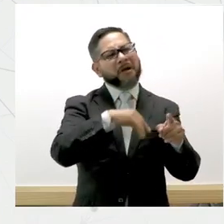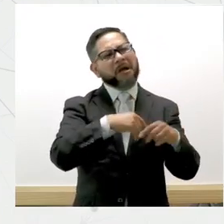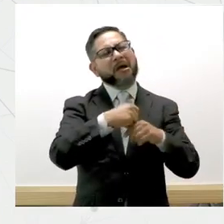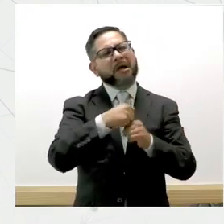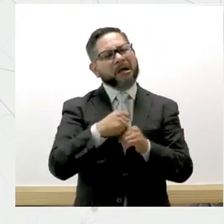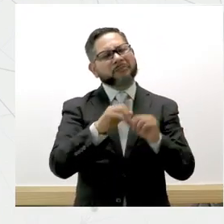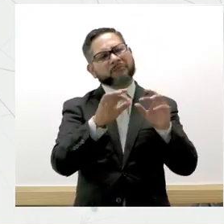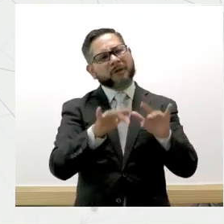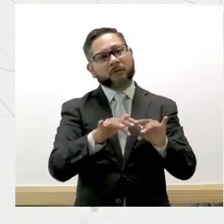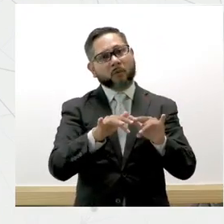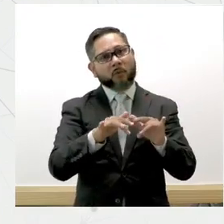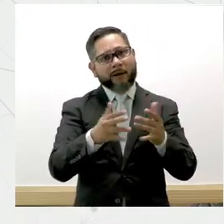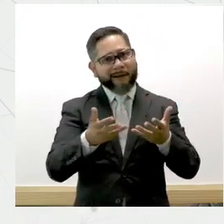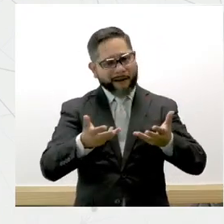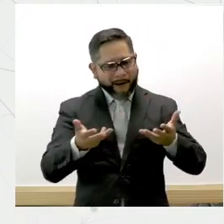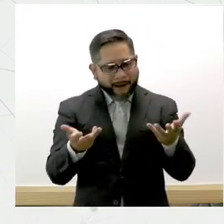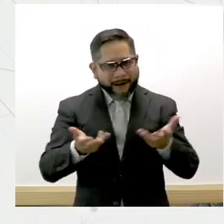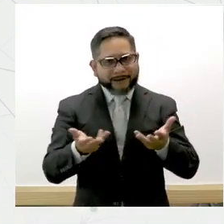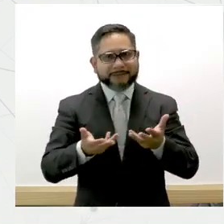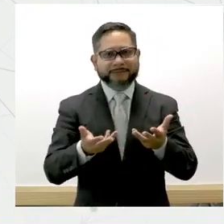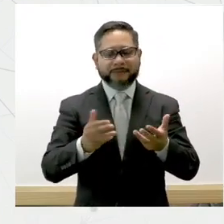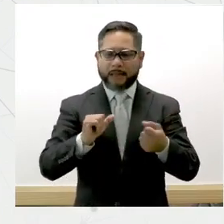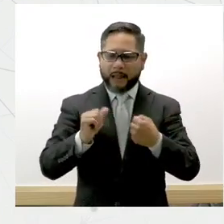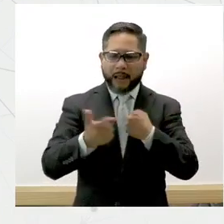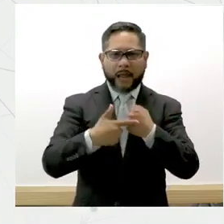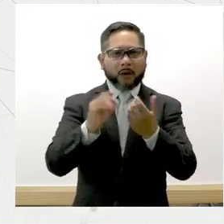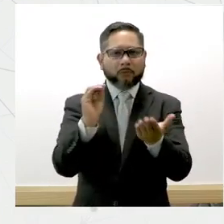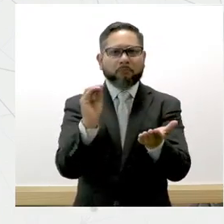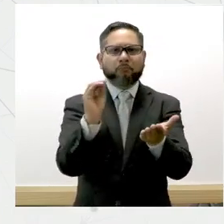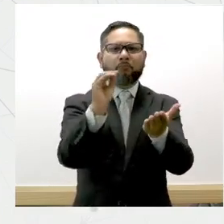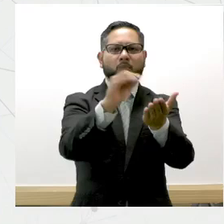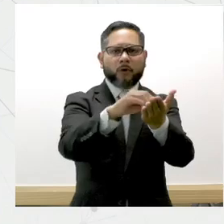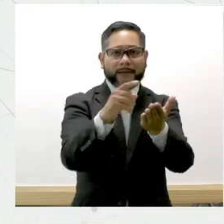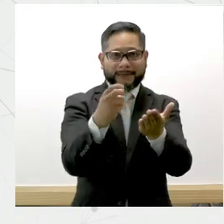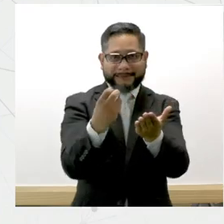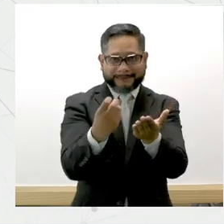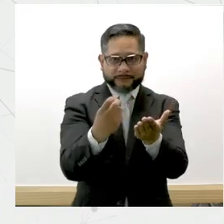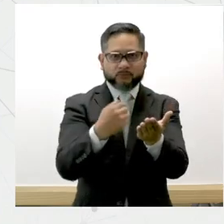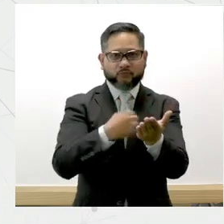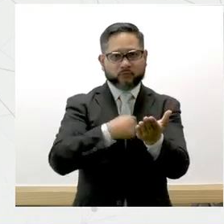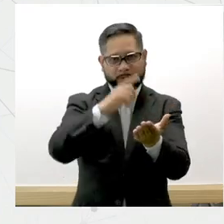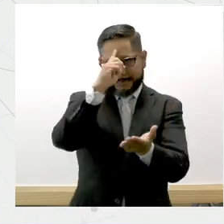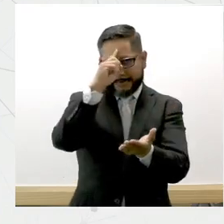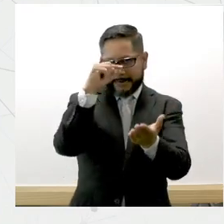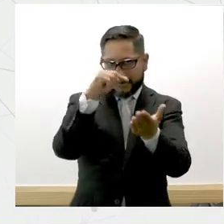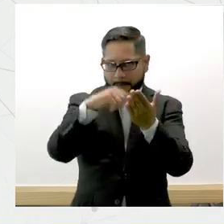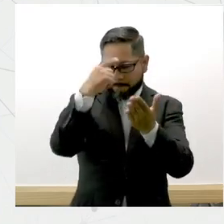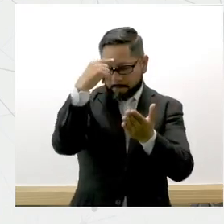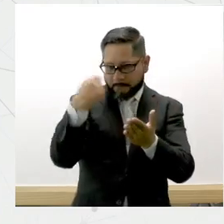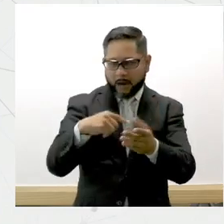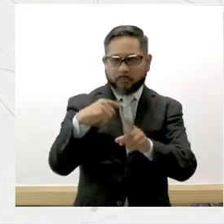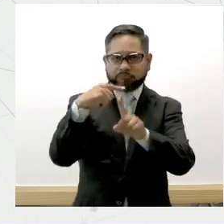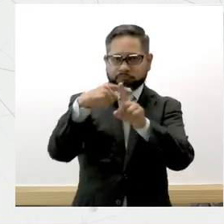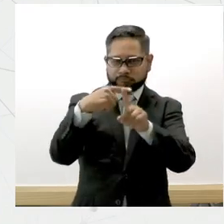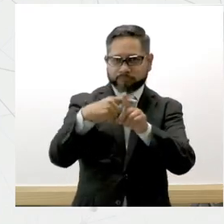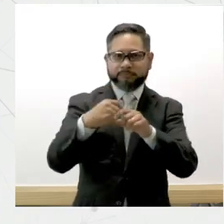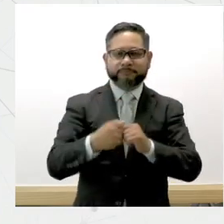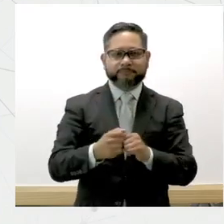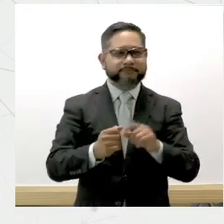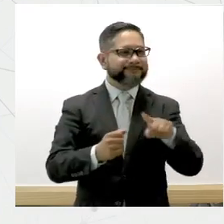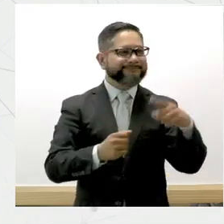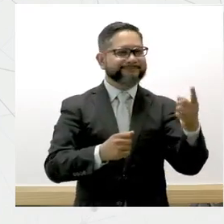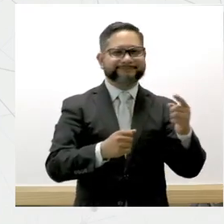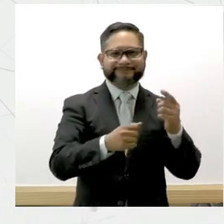pero tenemos que intentar aportar nuestro granito de arena. Y con esa filosofía, siempre muy constructiva, y como muy bien decía pues, María José, ¿no?